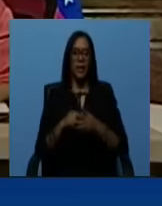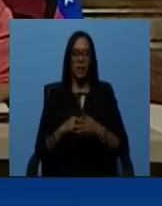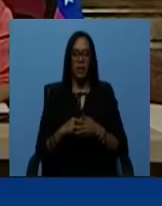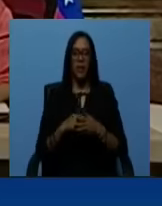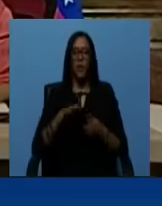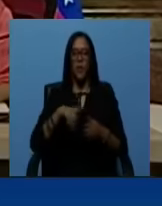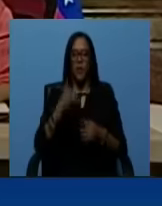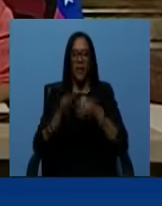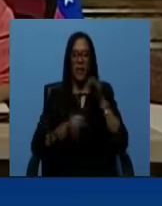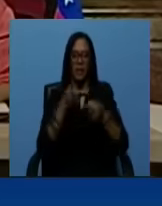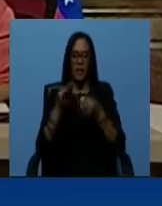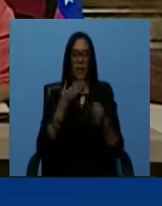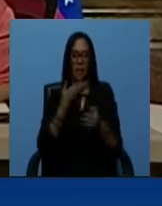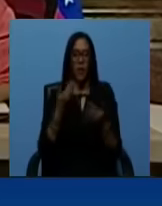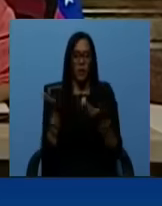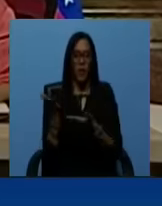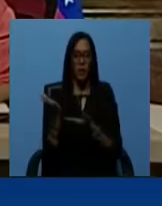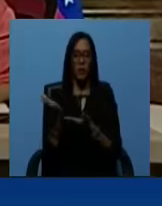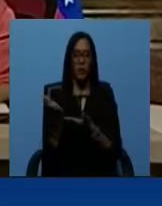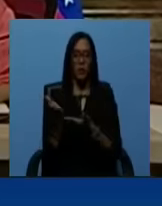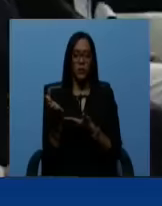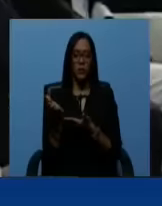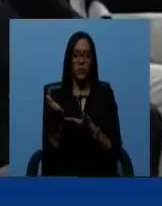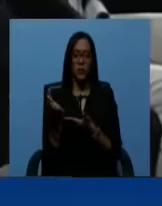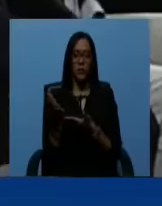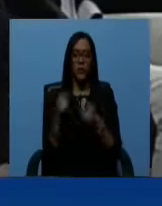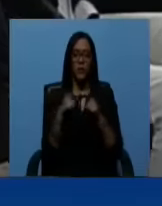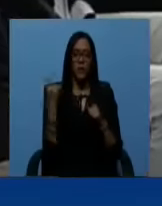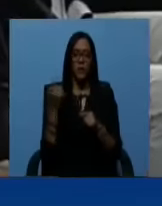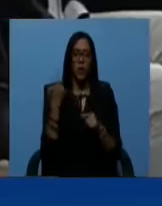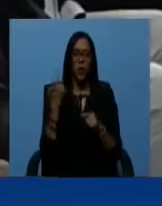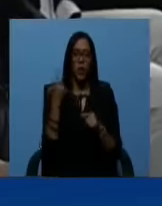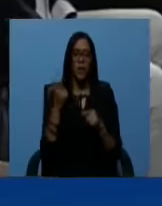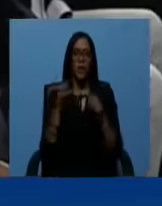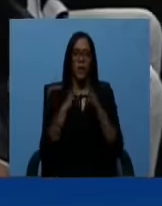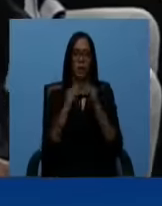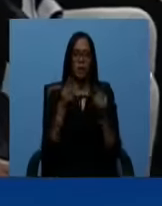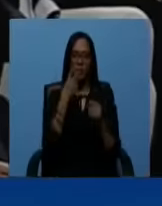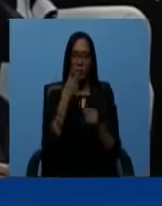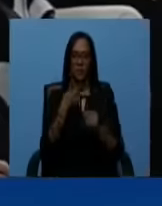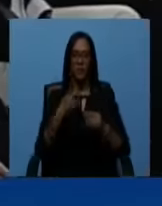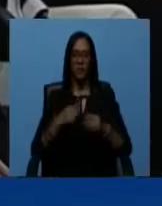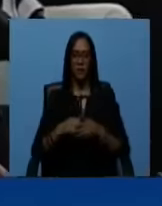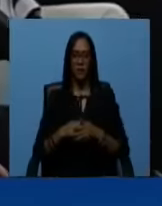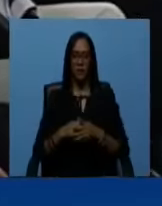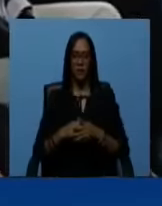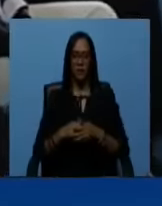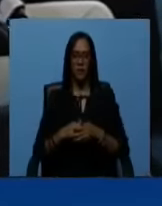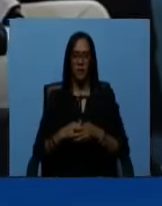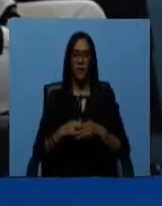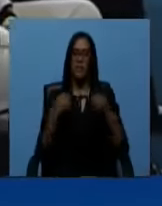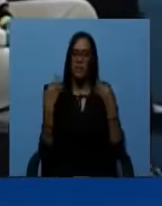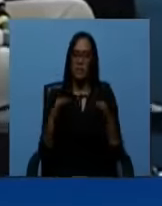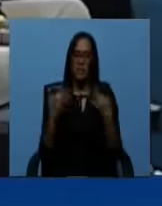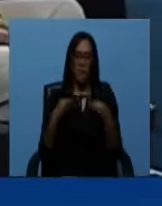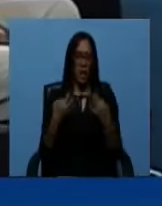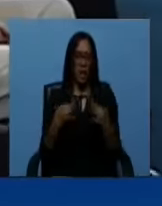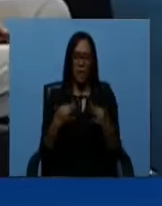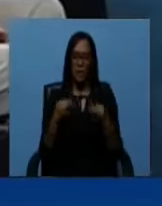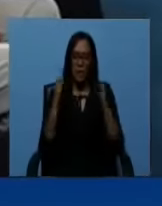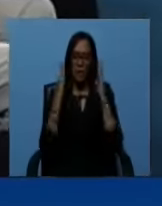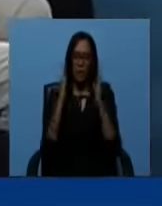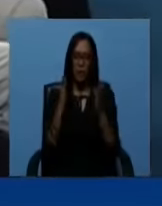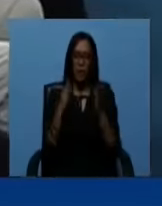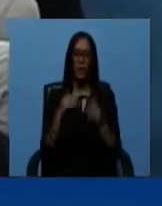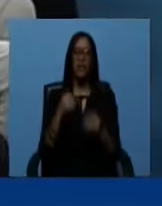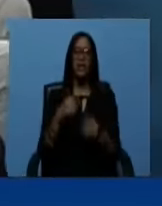pudieran explicar mejor esto. Pero solamente a toda vista, simple sentido común, que haya el